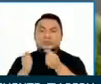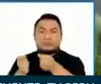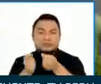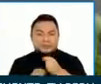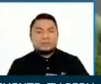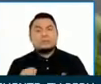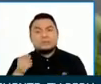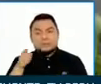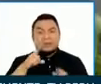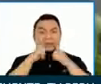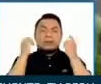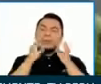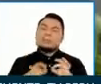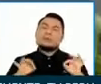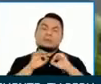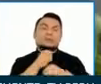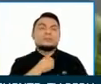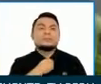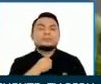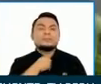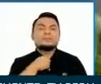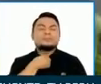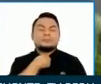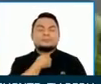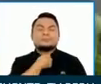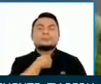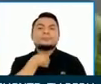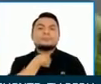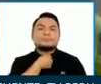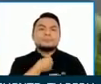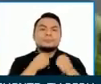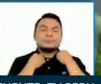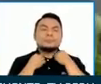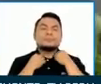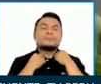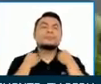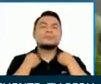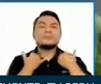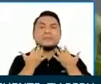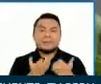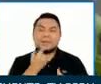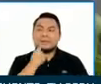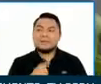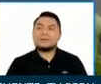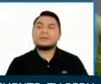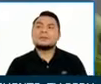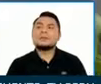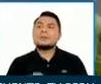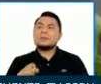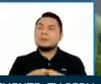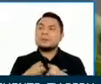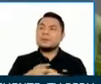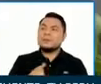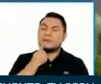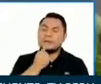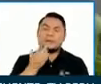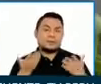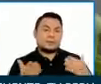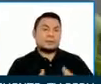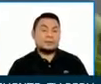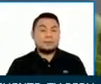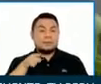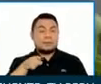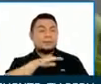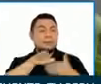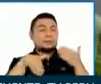habiendo sido consideradas como bien público. Dicho esto, queremos además decirles que